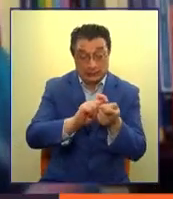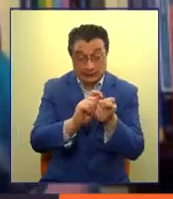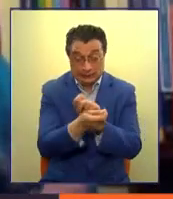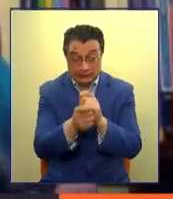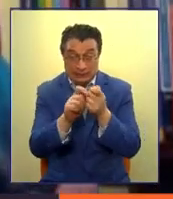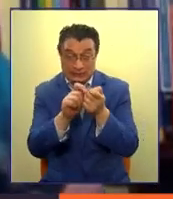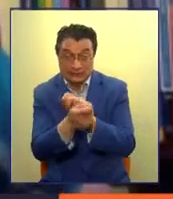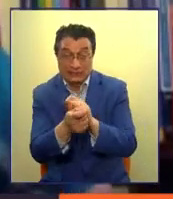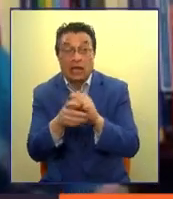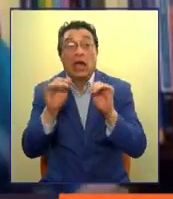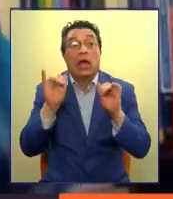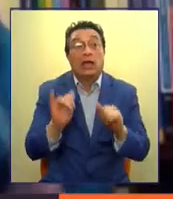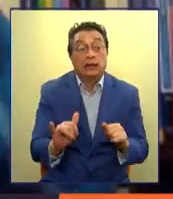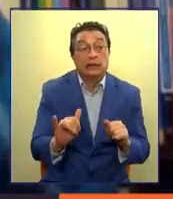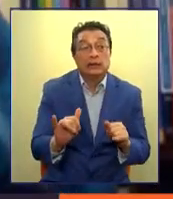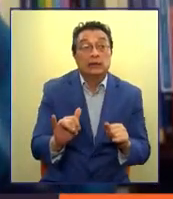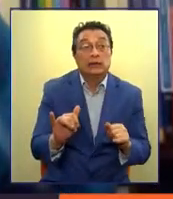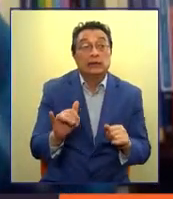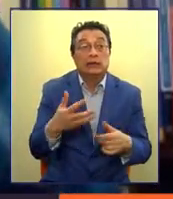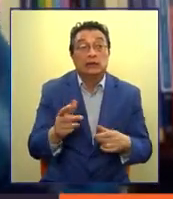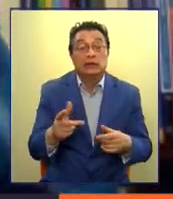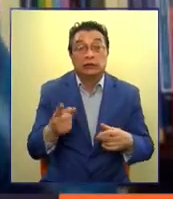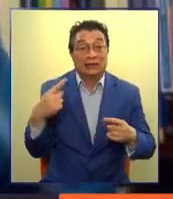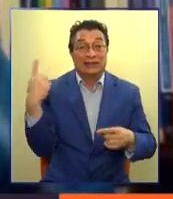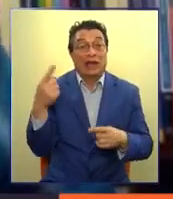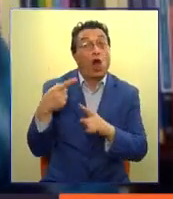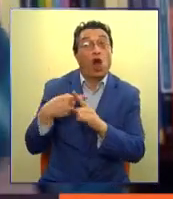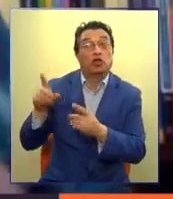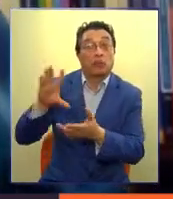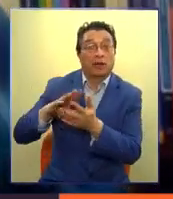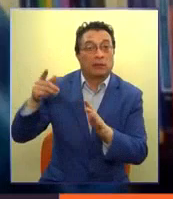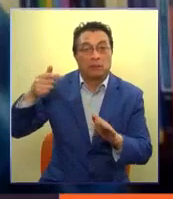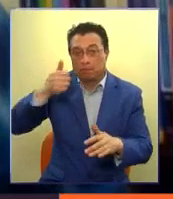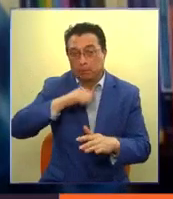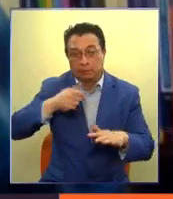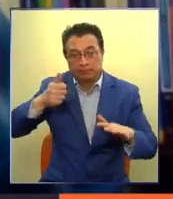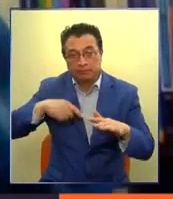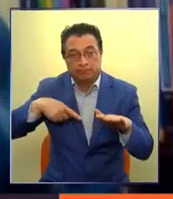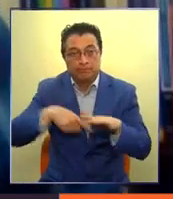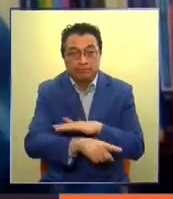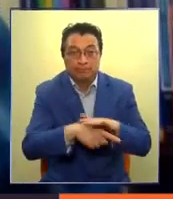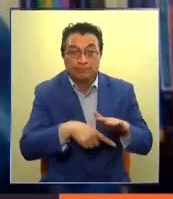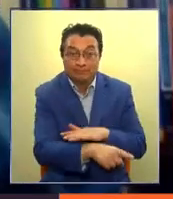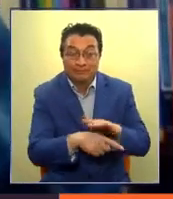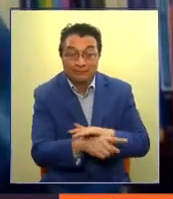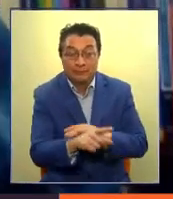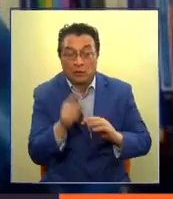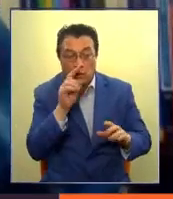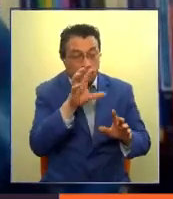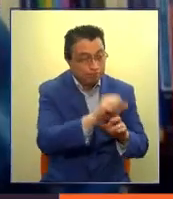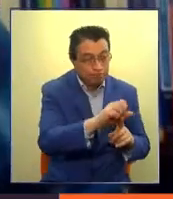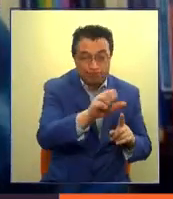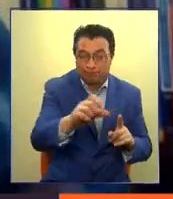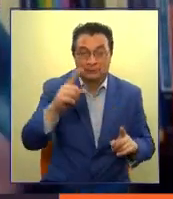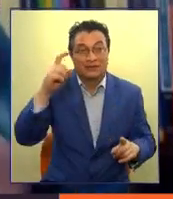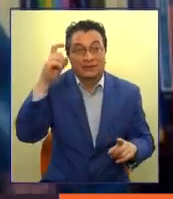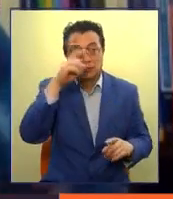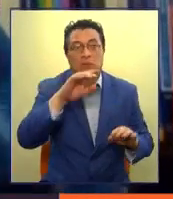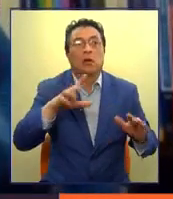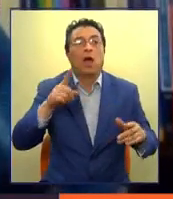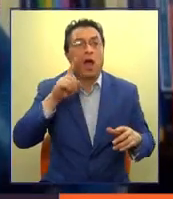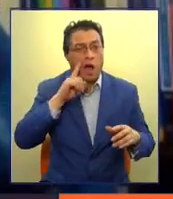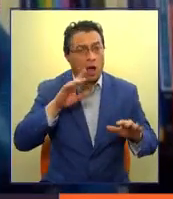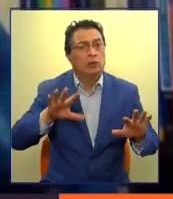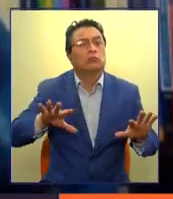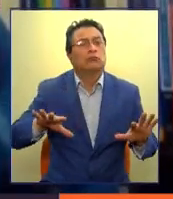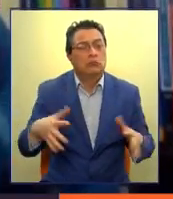de procedencia no nacional, es decir, por lo tanto, no trazable, yo me atrevería a decir que al menos